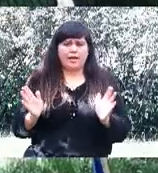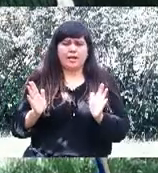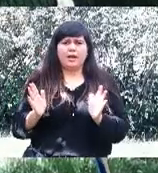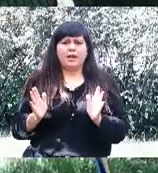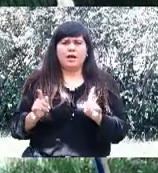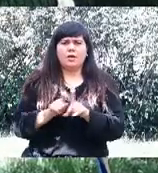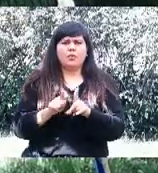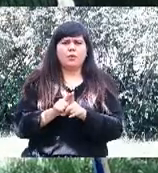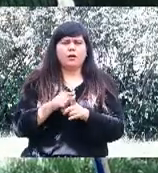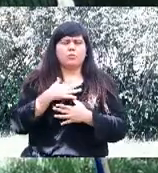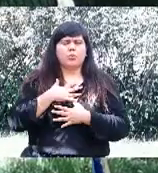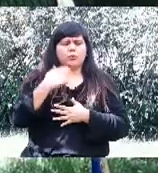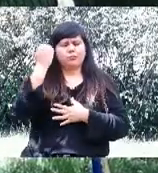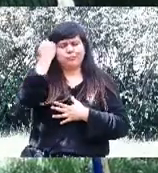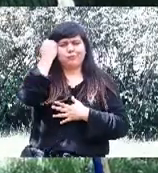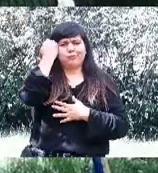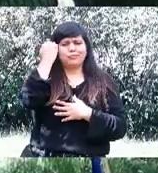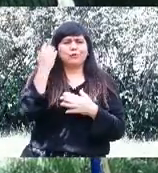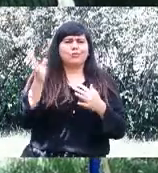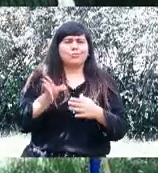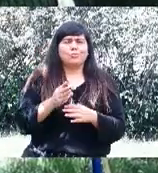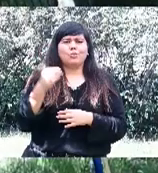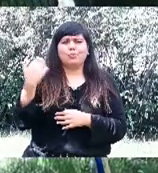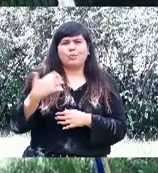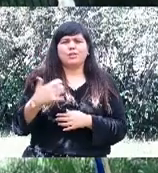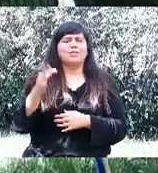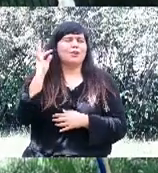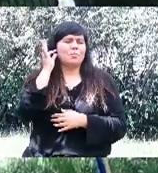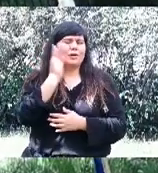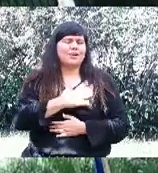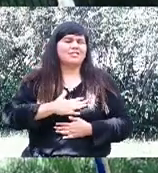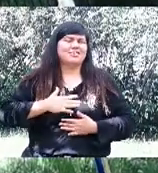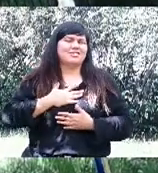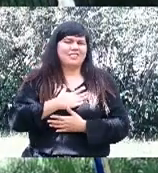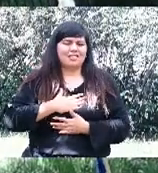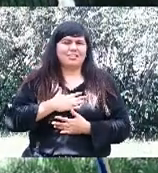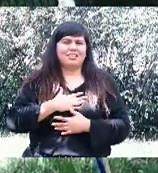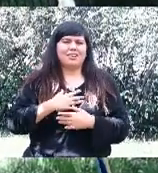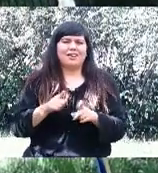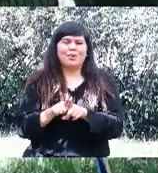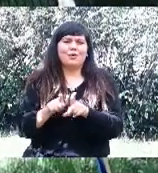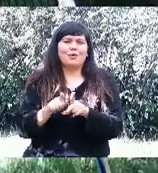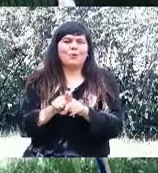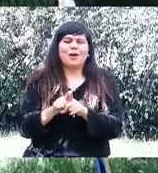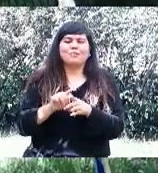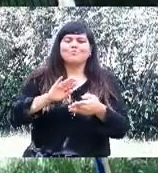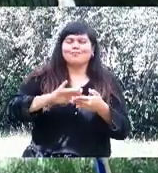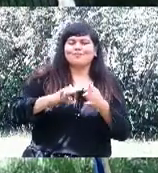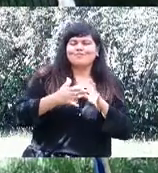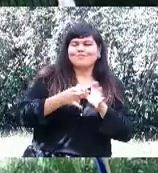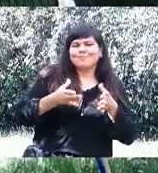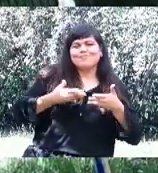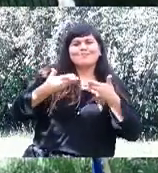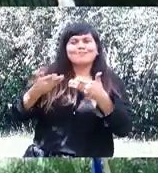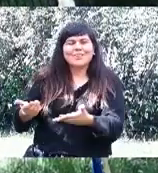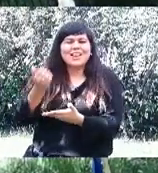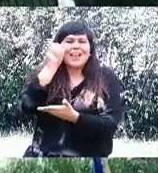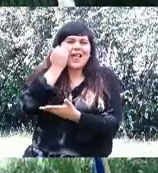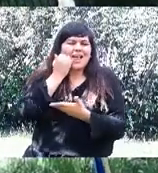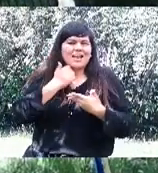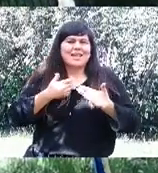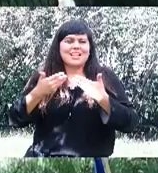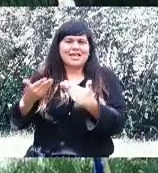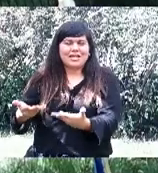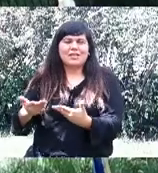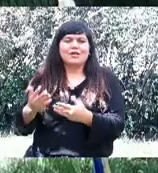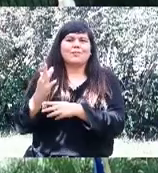trastocado no y es muy importante que ella sienta ese sentido de comunidad y de cariño no